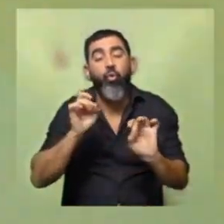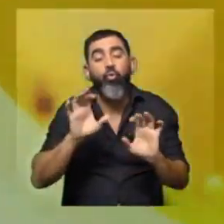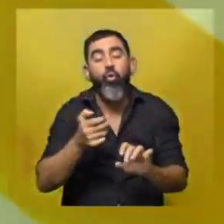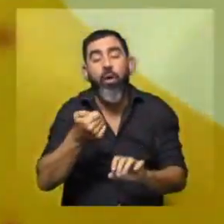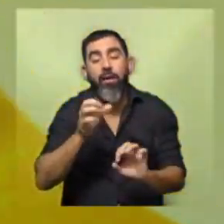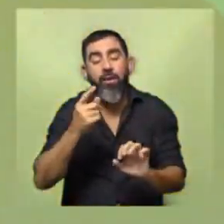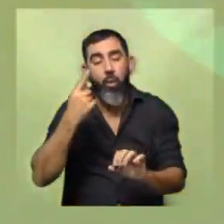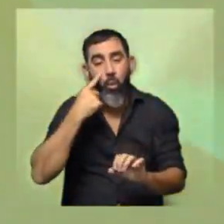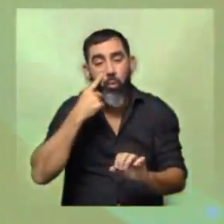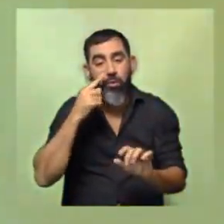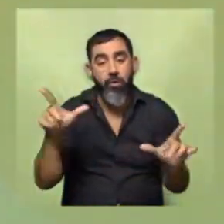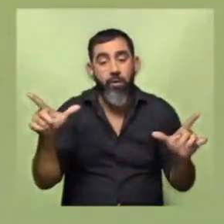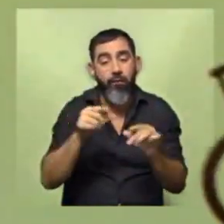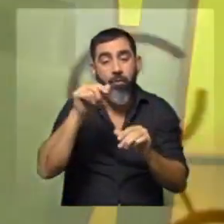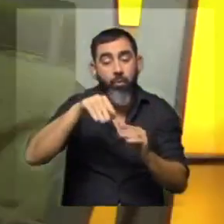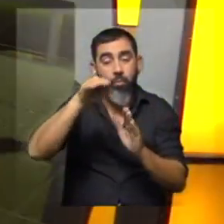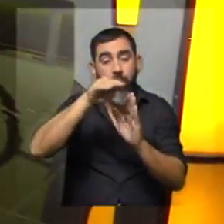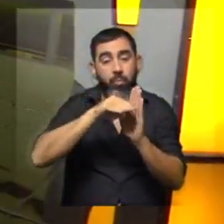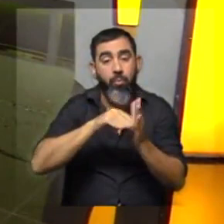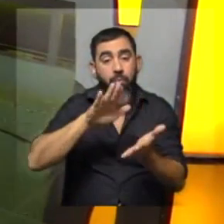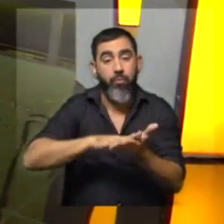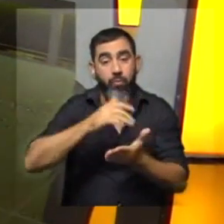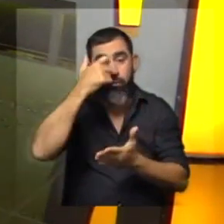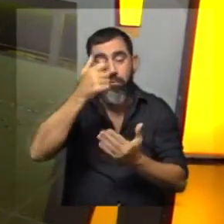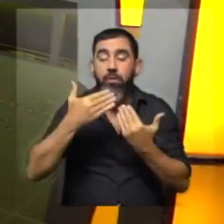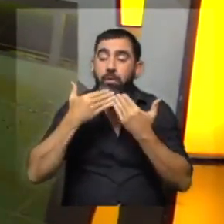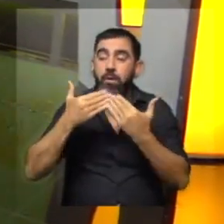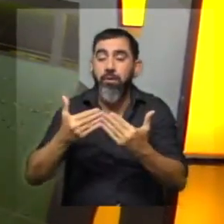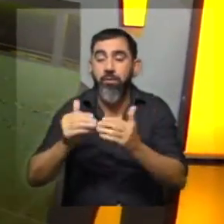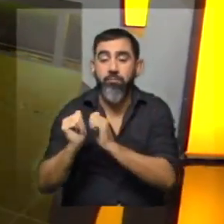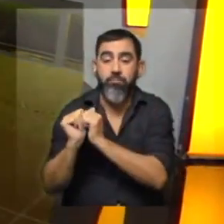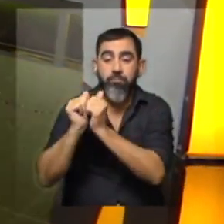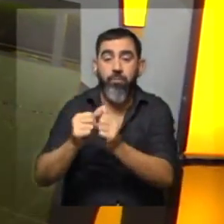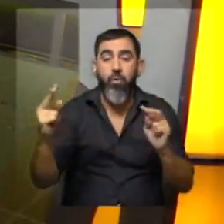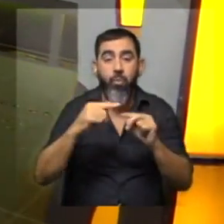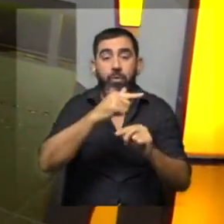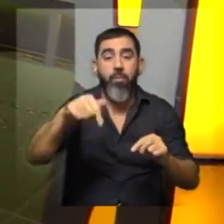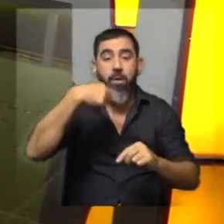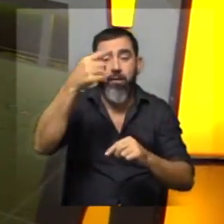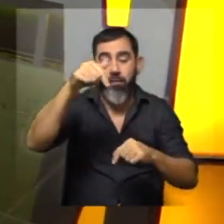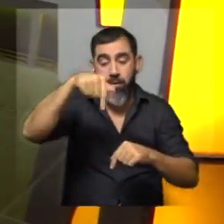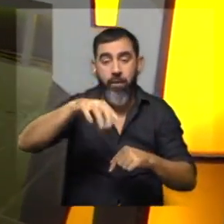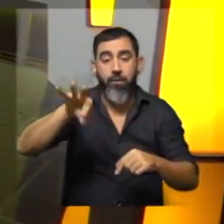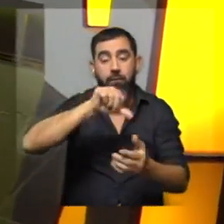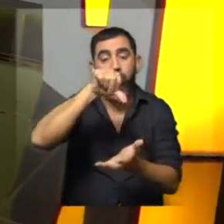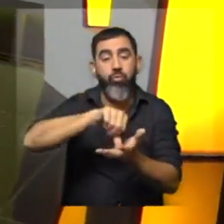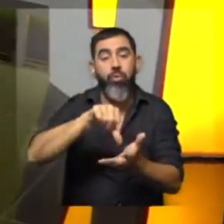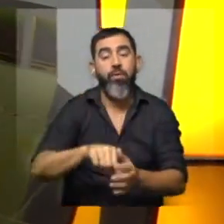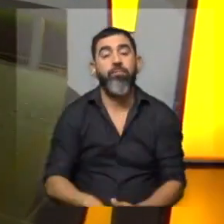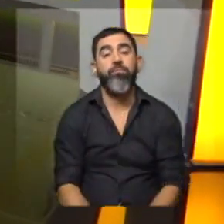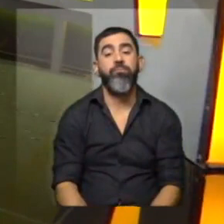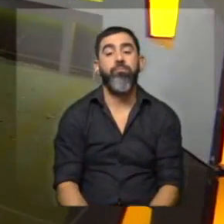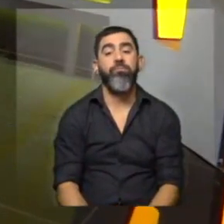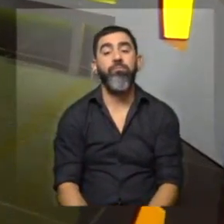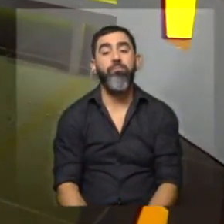conocido. Cerramos nuestra edición de hoy de Sobre Ciencia. Les agradecemos por su compañía y los vemos la semana que viene aquí en TV Ciudad.